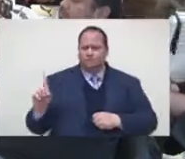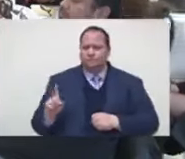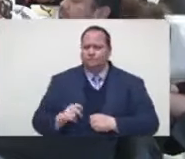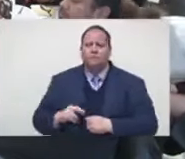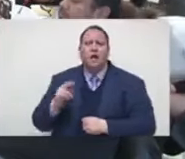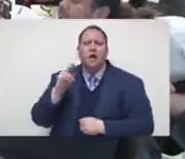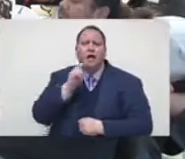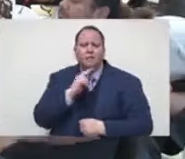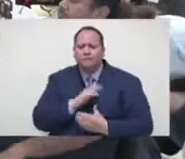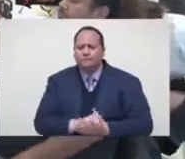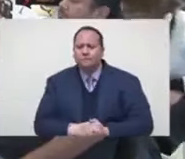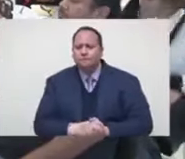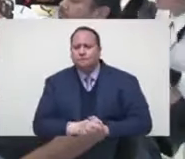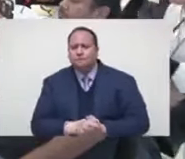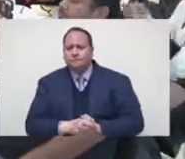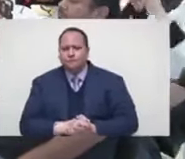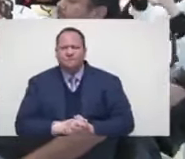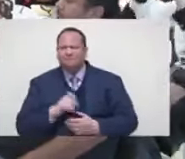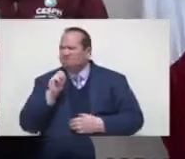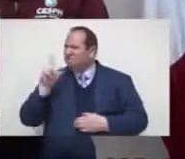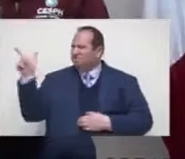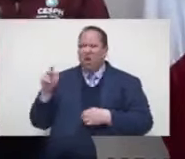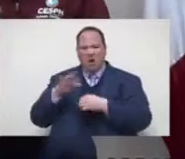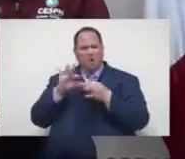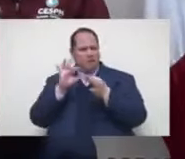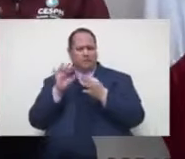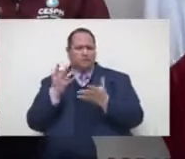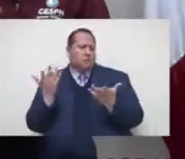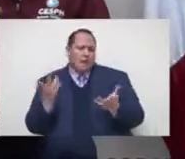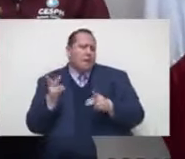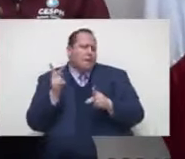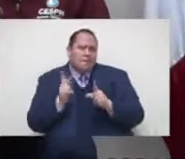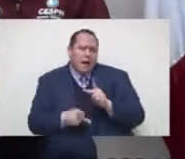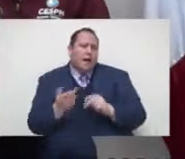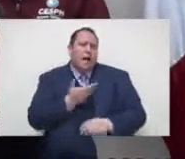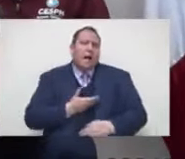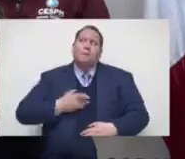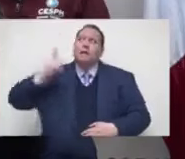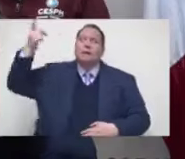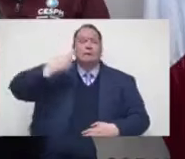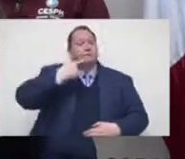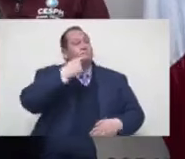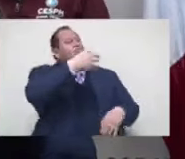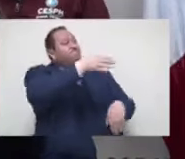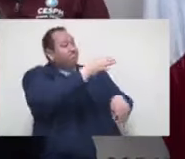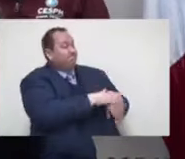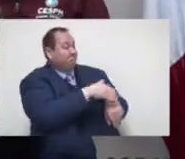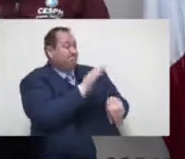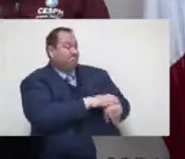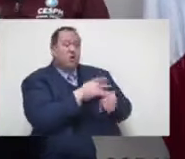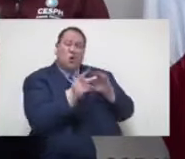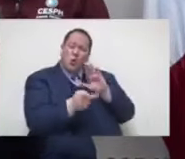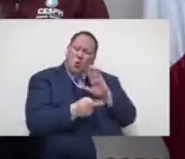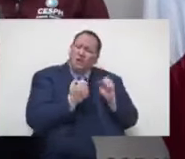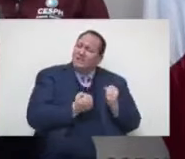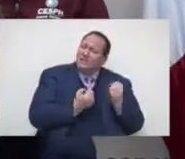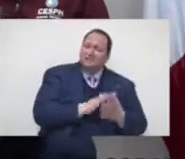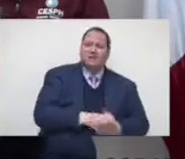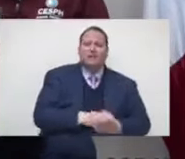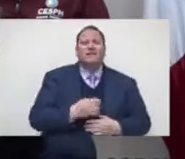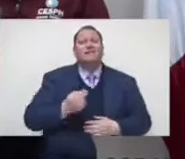rápidamente, exactamente como lo comenta nuestra gobernadora, esto es parte de lo que nuestro presidente de la República ha comentado tantas veces, ¿no?